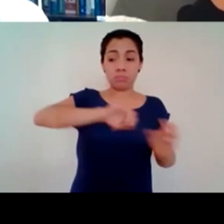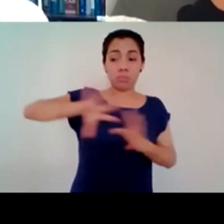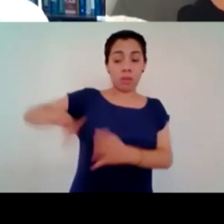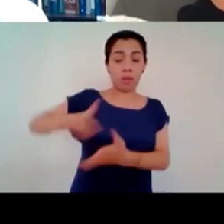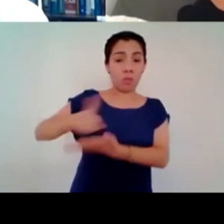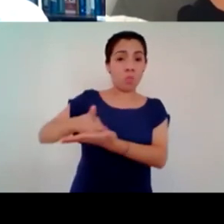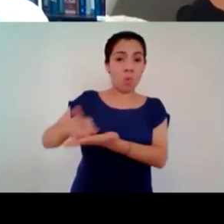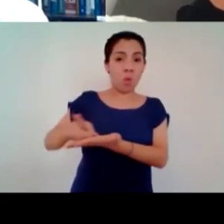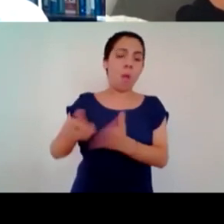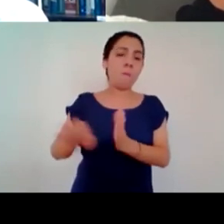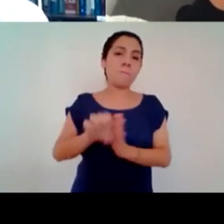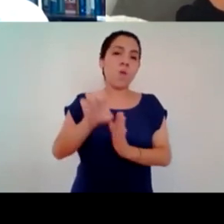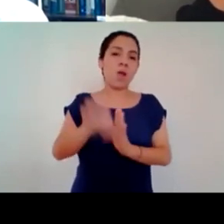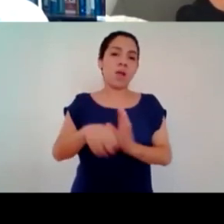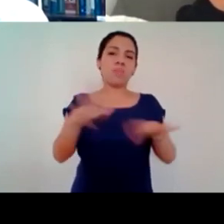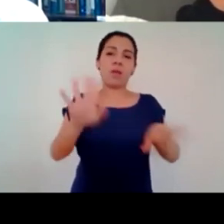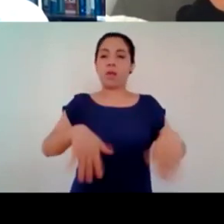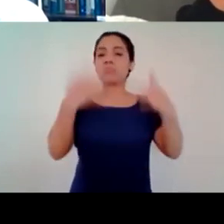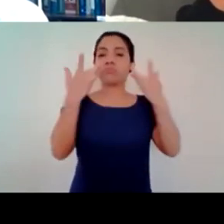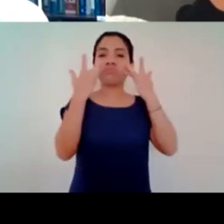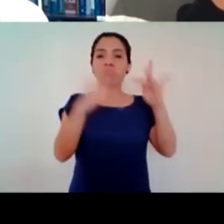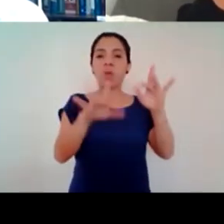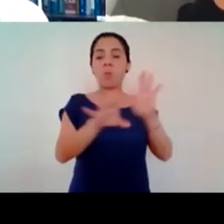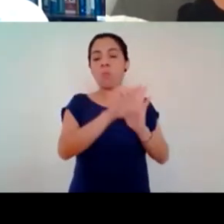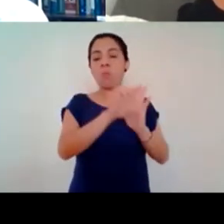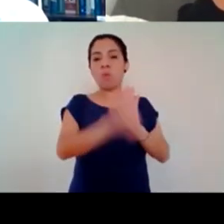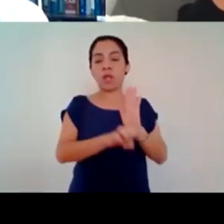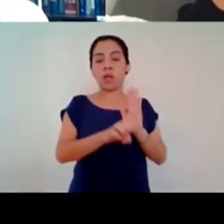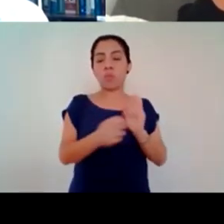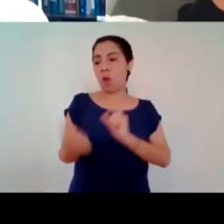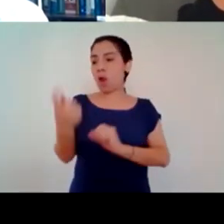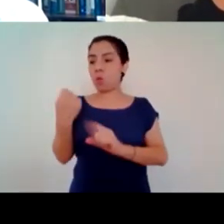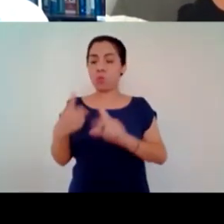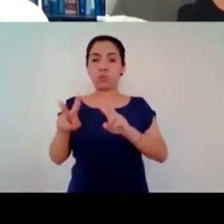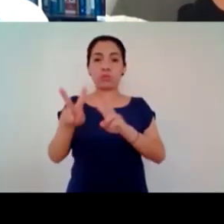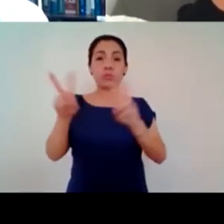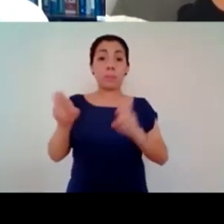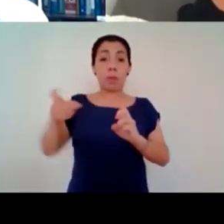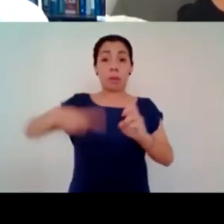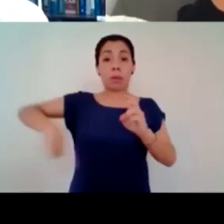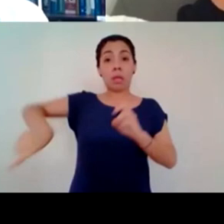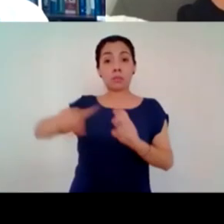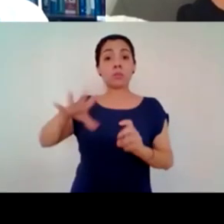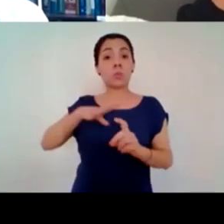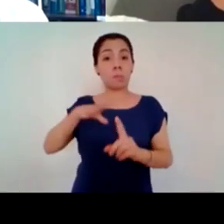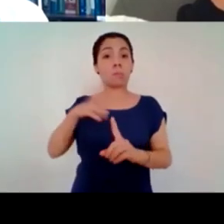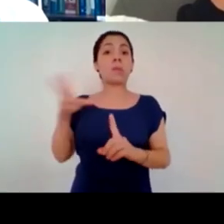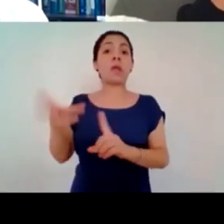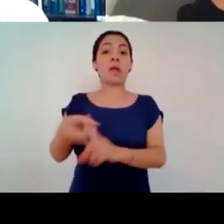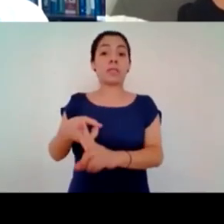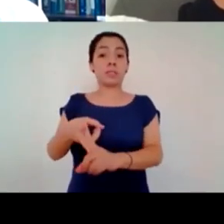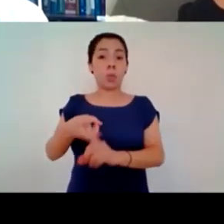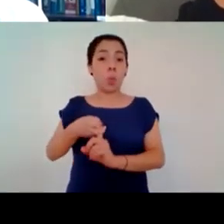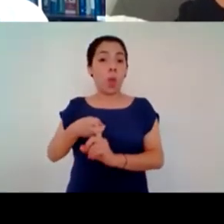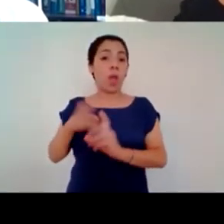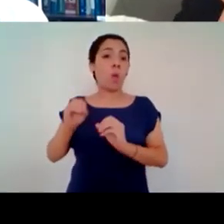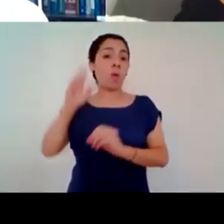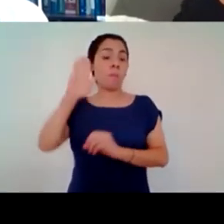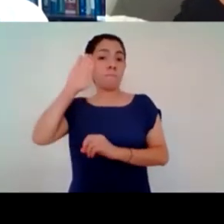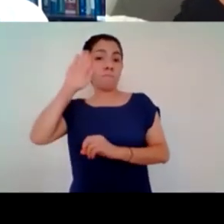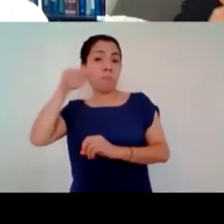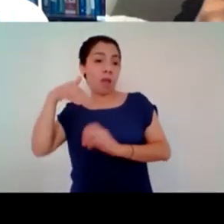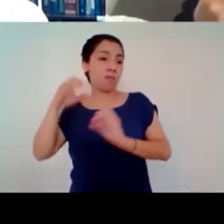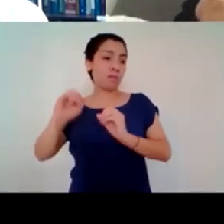en temas de desaparición forzada y temas de delincuencia organizada con fosas, y